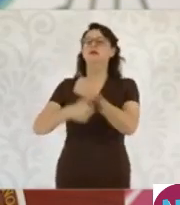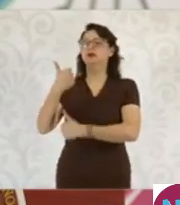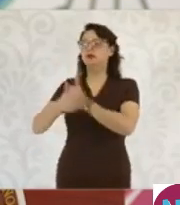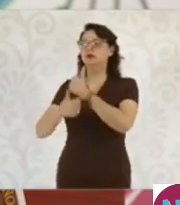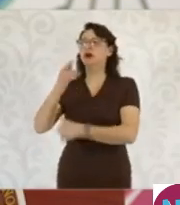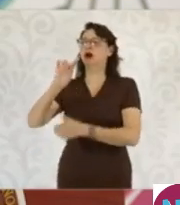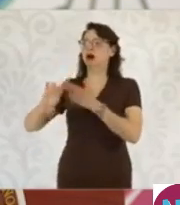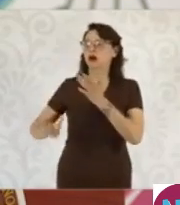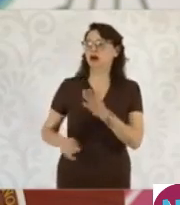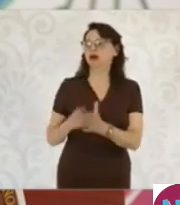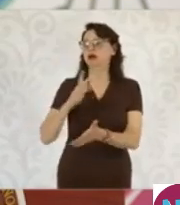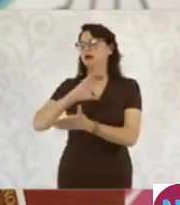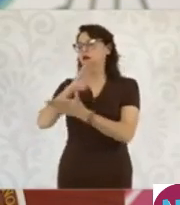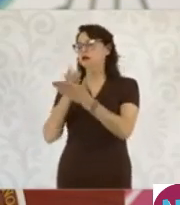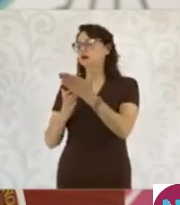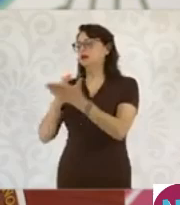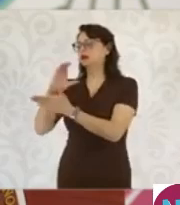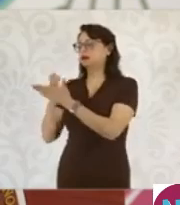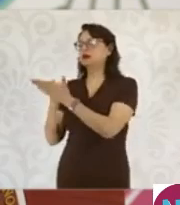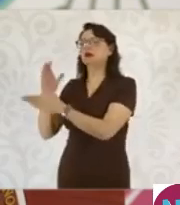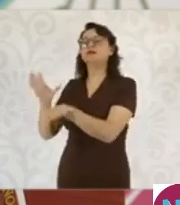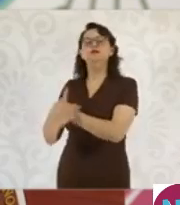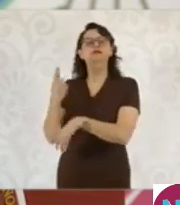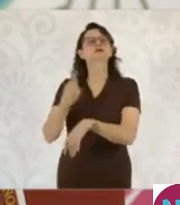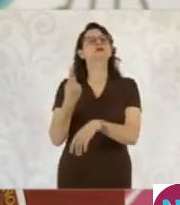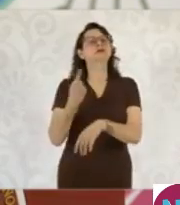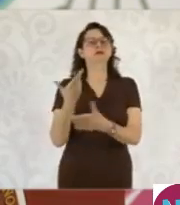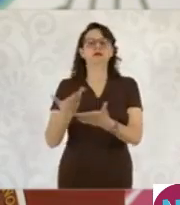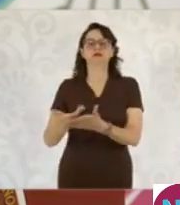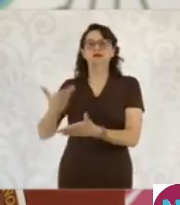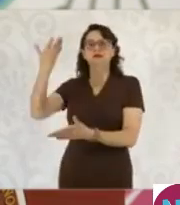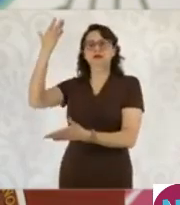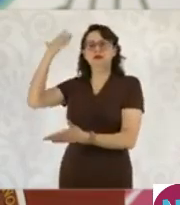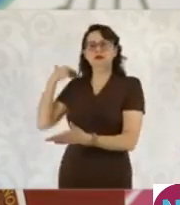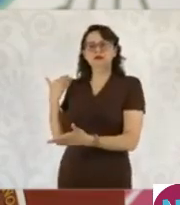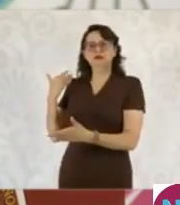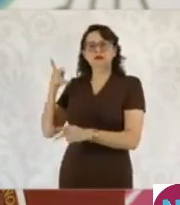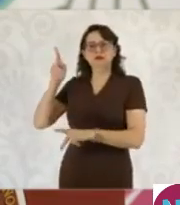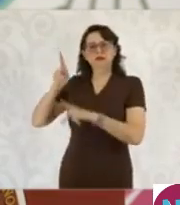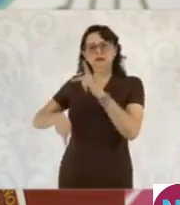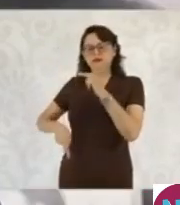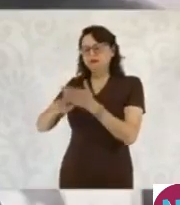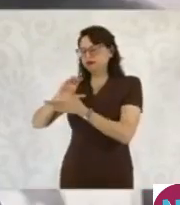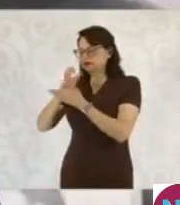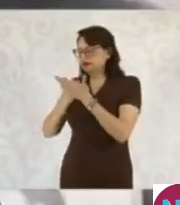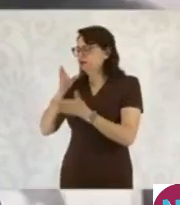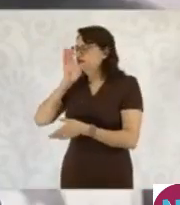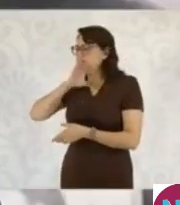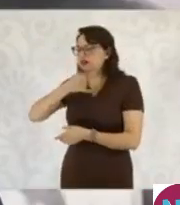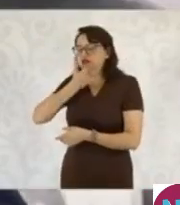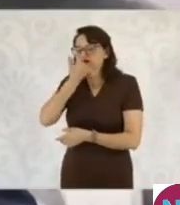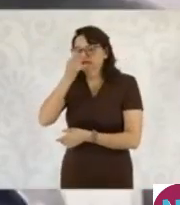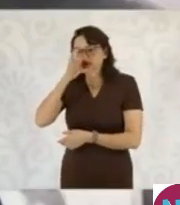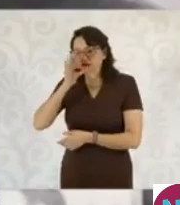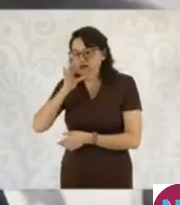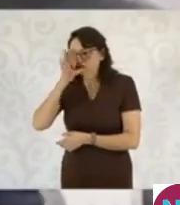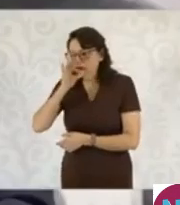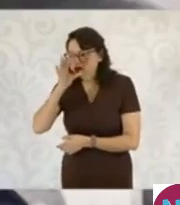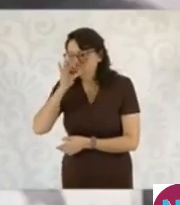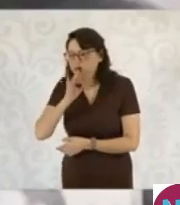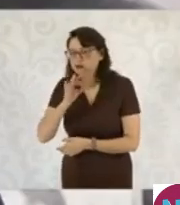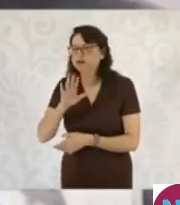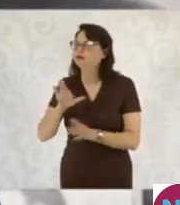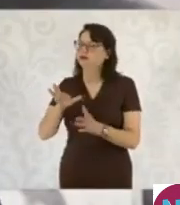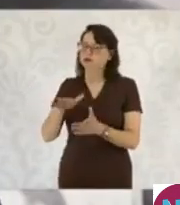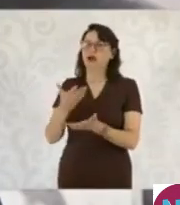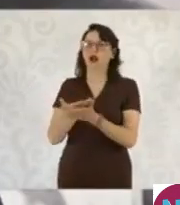las claves que habían sido declaradas nulas, derivado de las investigaciones que se realizaron donde encontramos sobrecosto. Y queremos